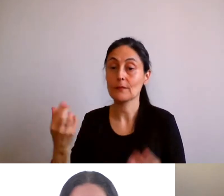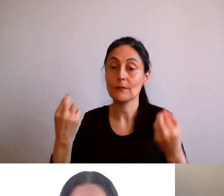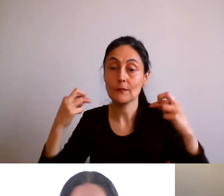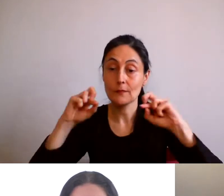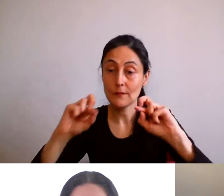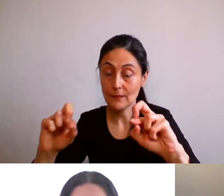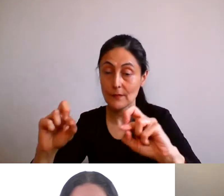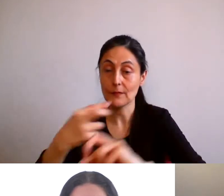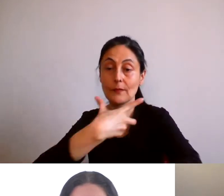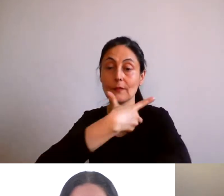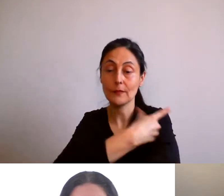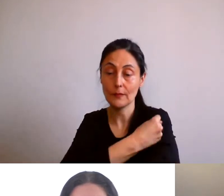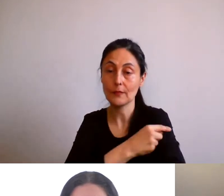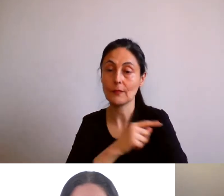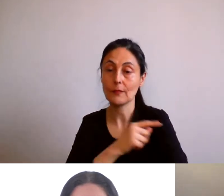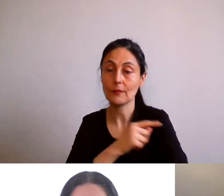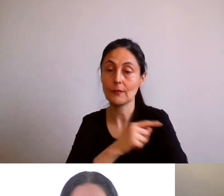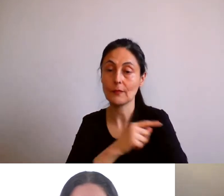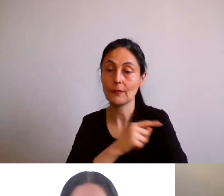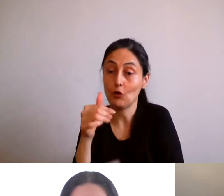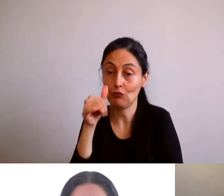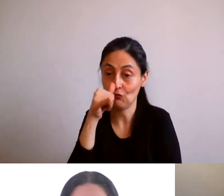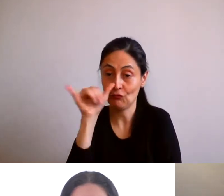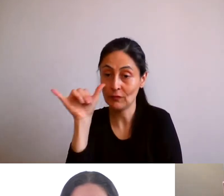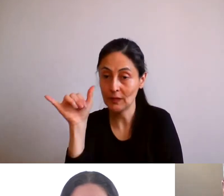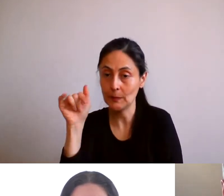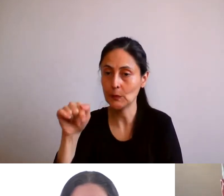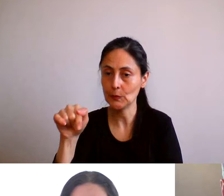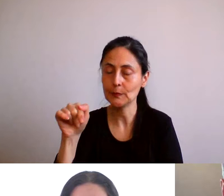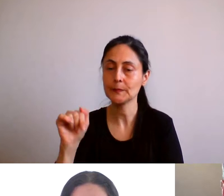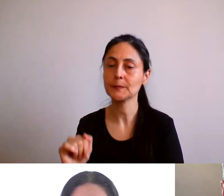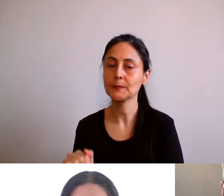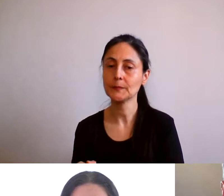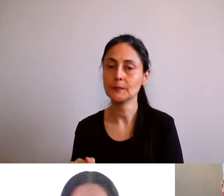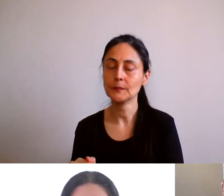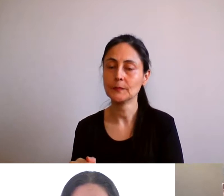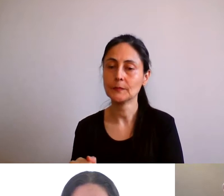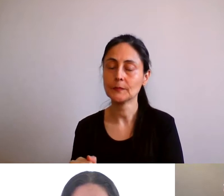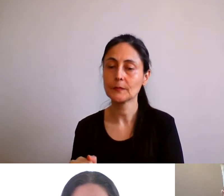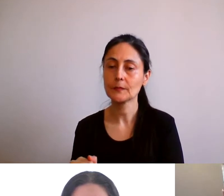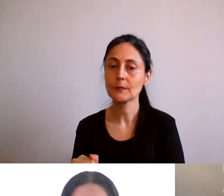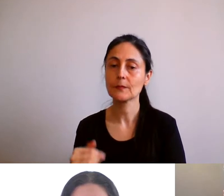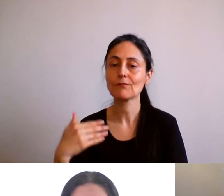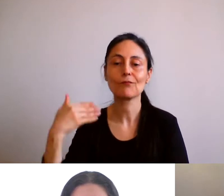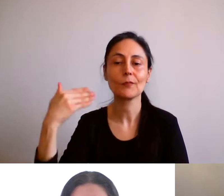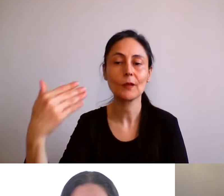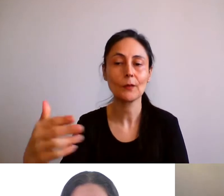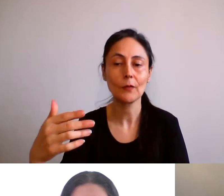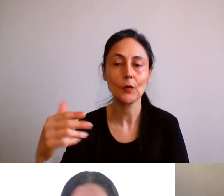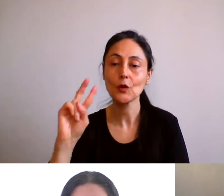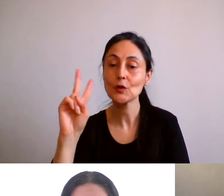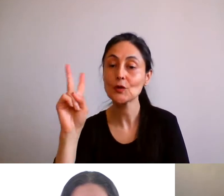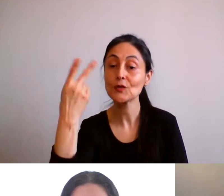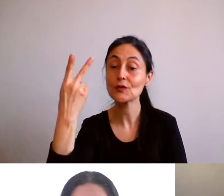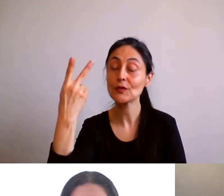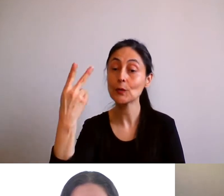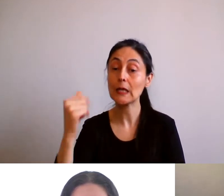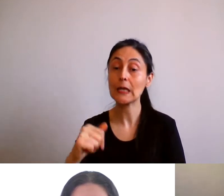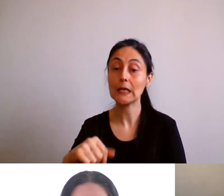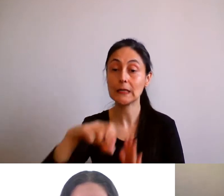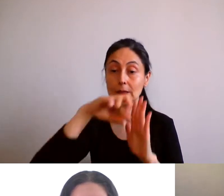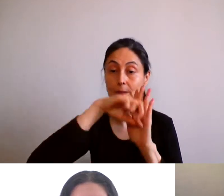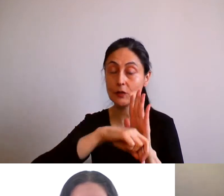de ella en un tiempo récord. Pero después está la prevención secundaria. Esto